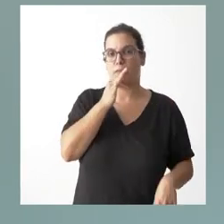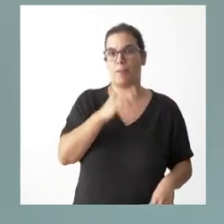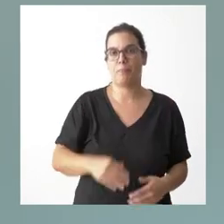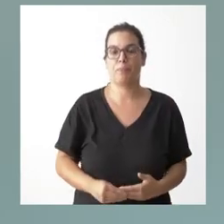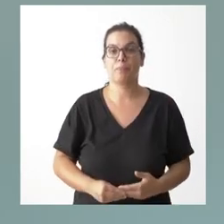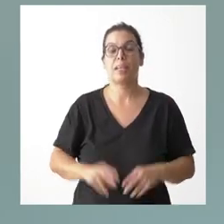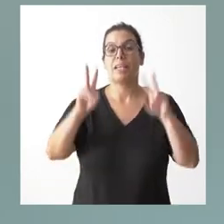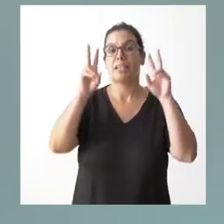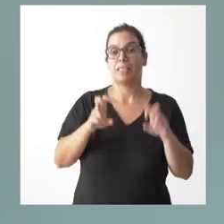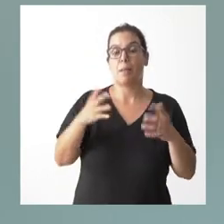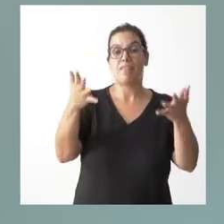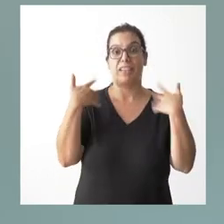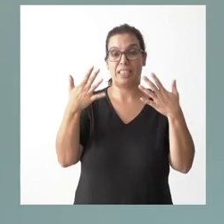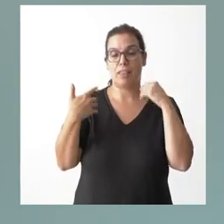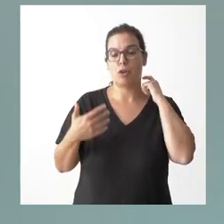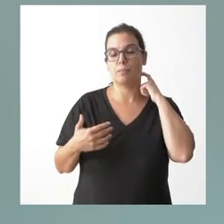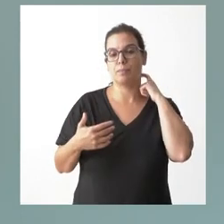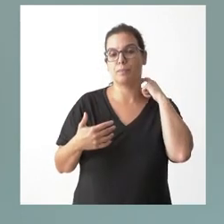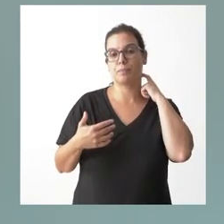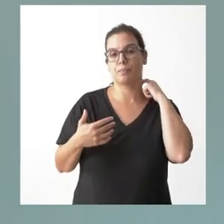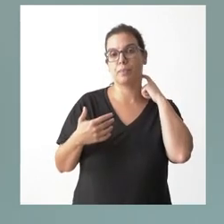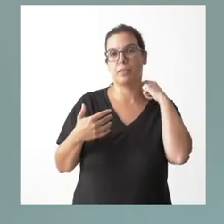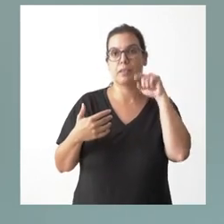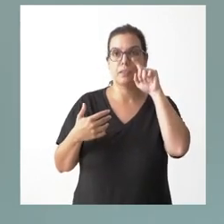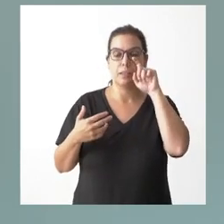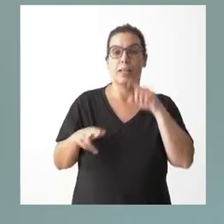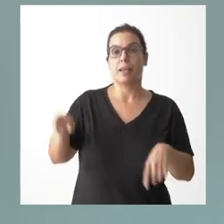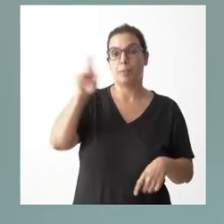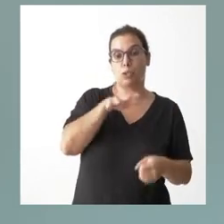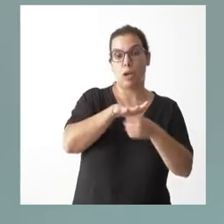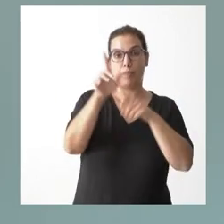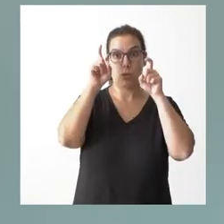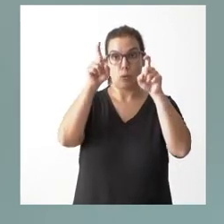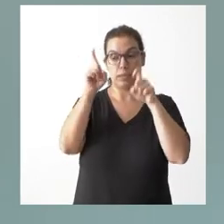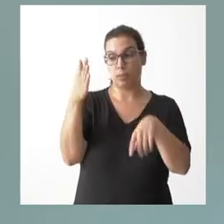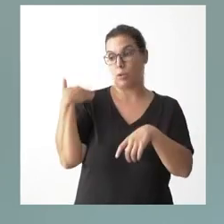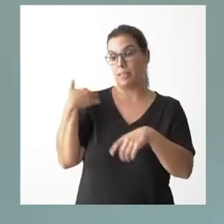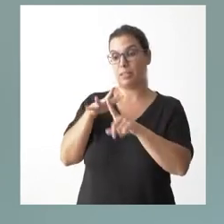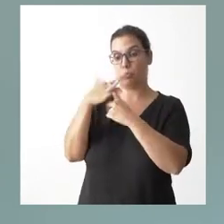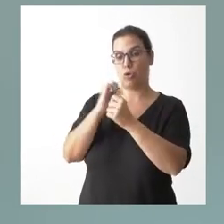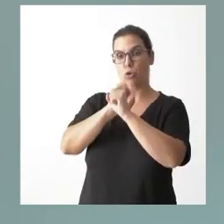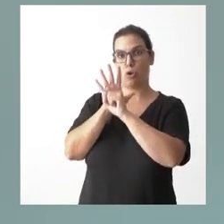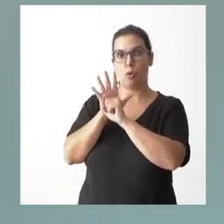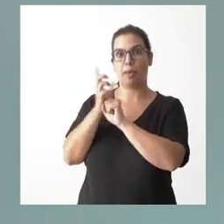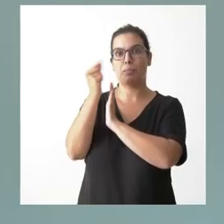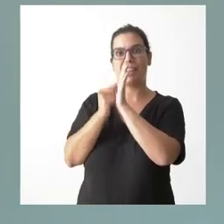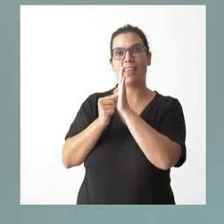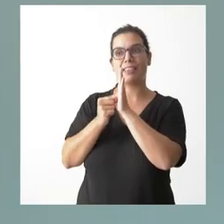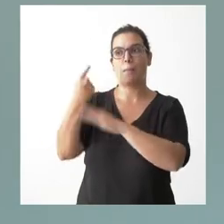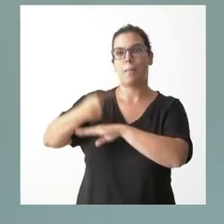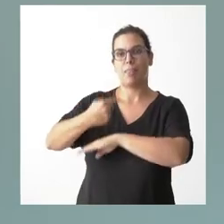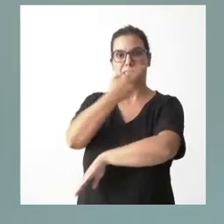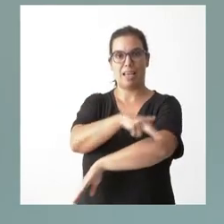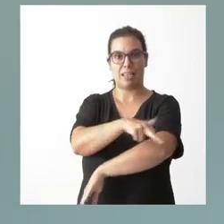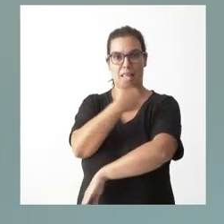Y respecto a la ventilación, vuelvo a decir que las medidas en el ámbito educativo, cuando era la situación de por COVID, eran medidas sanitarias, no